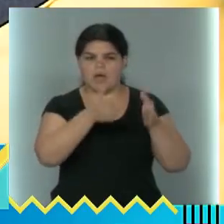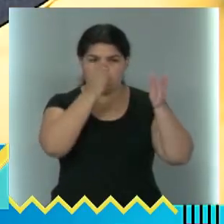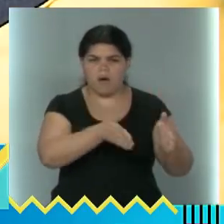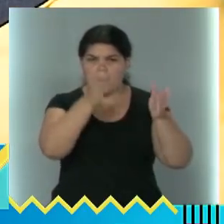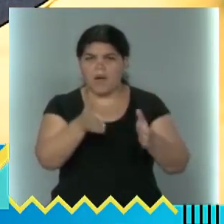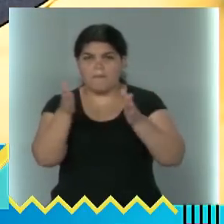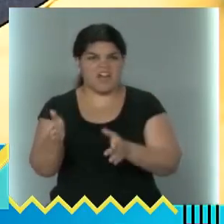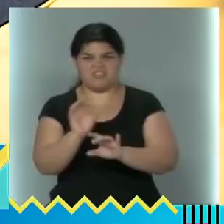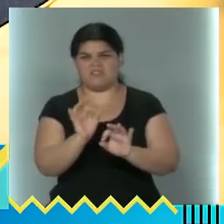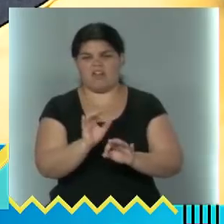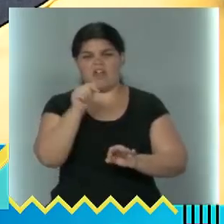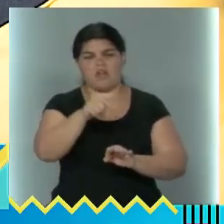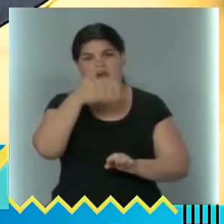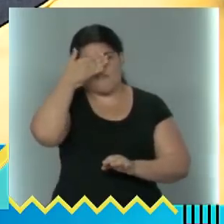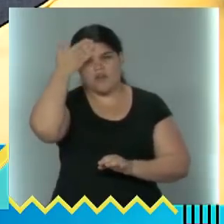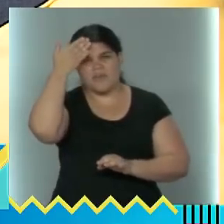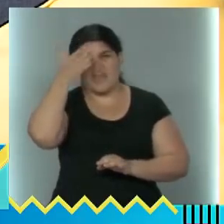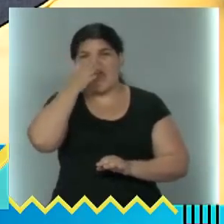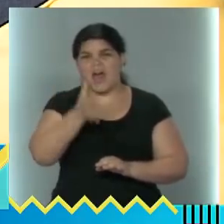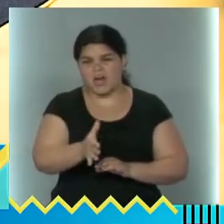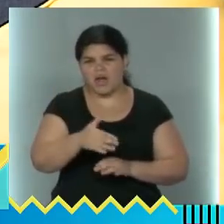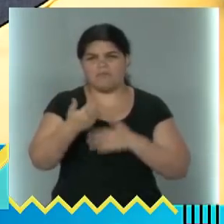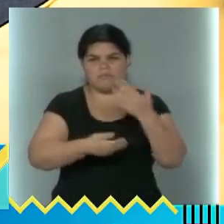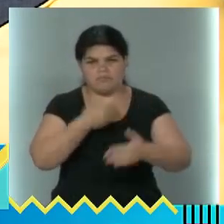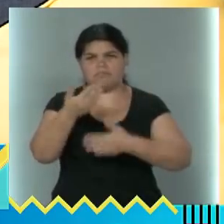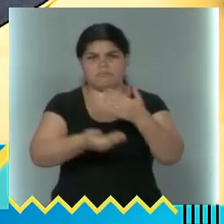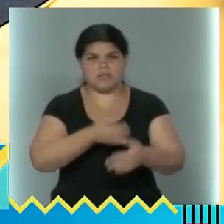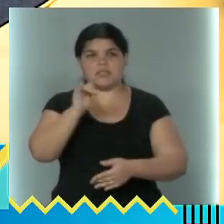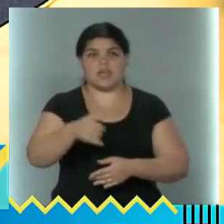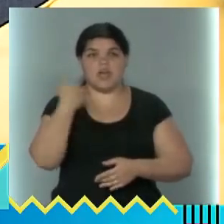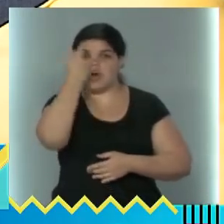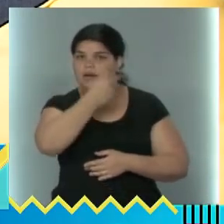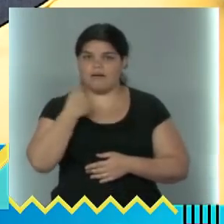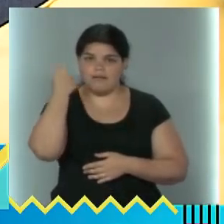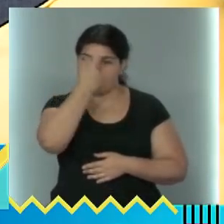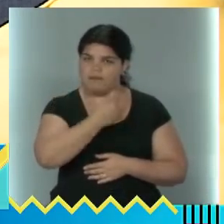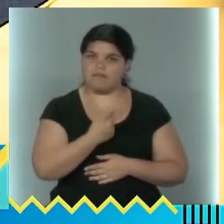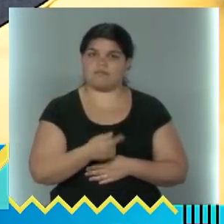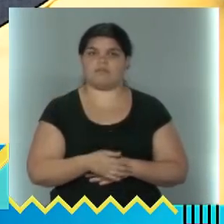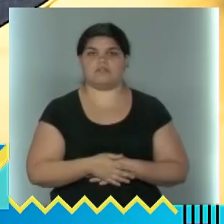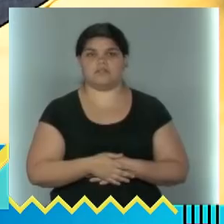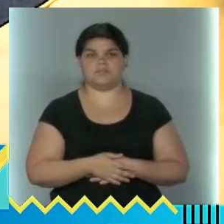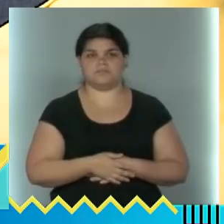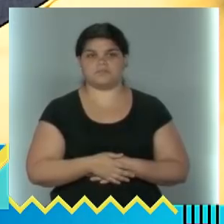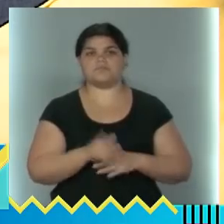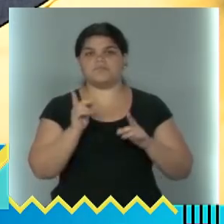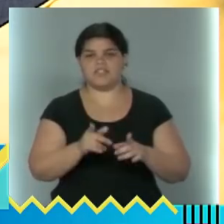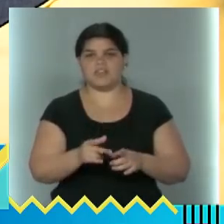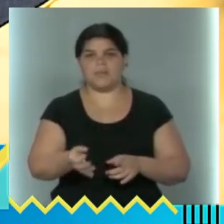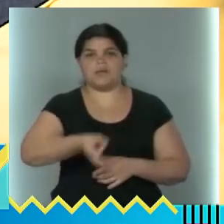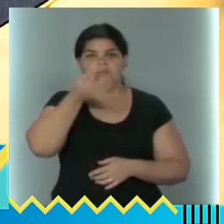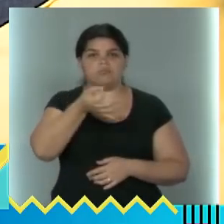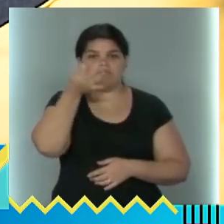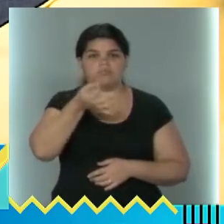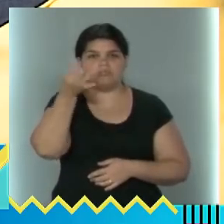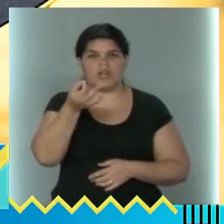muy avanzada la enfermedad, esto de, como decía, la falta de expresión facial y el problema articulatorio, ¿no es